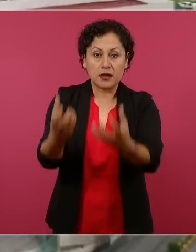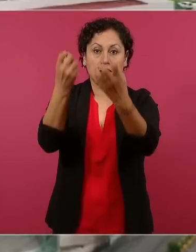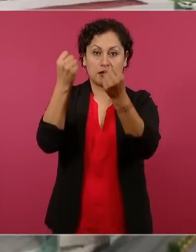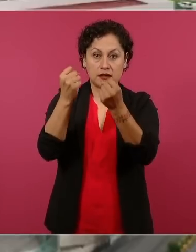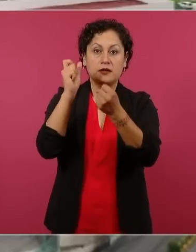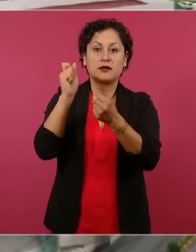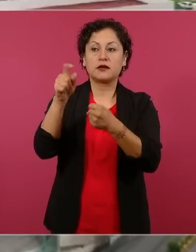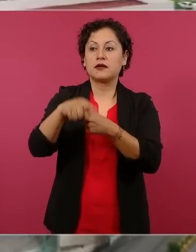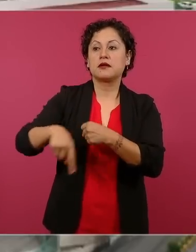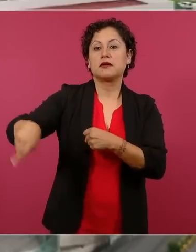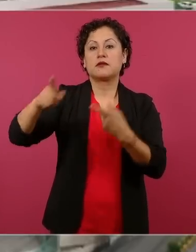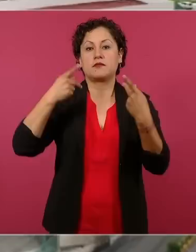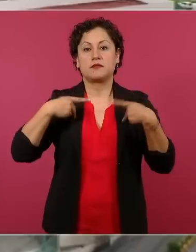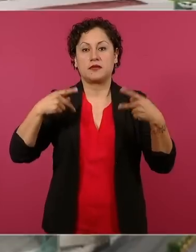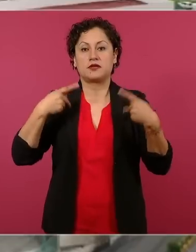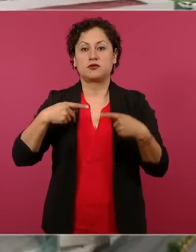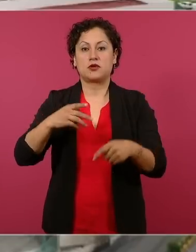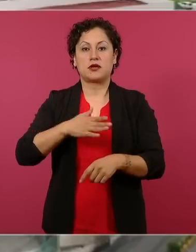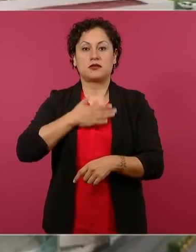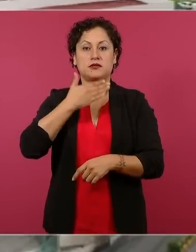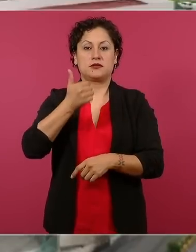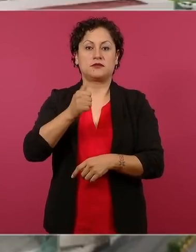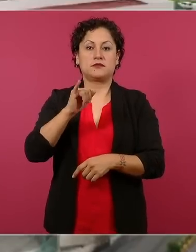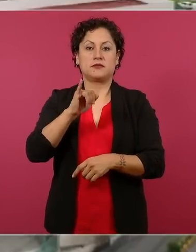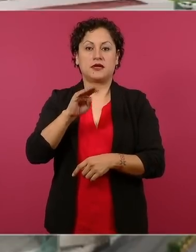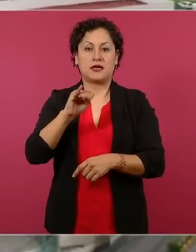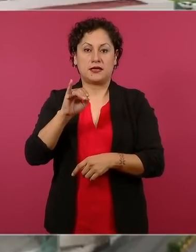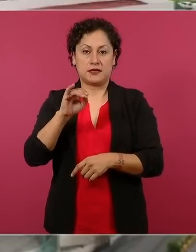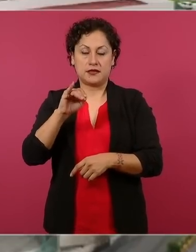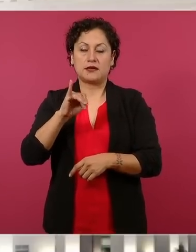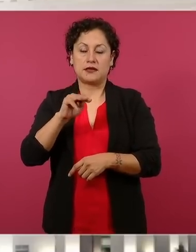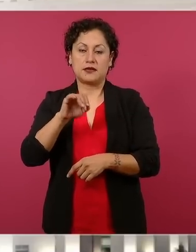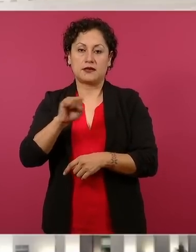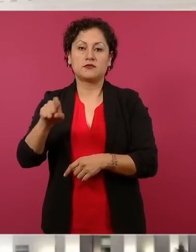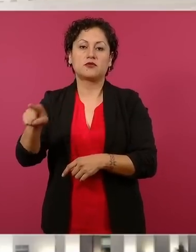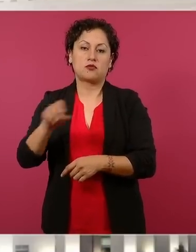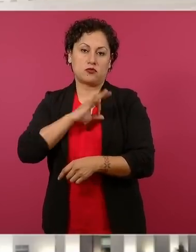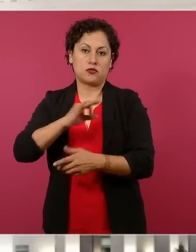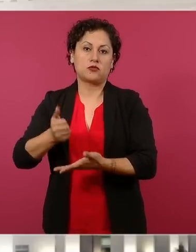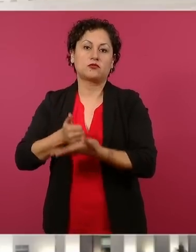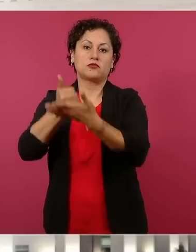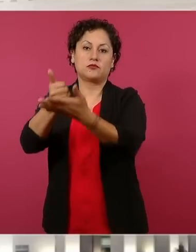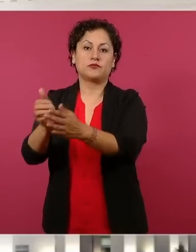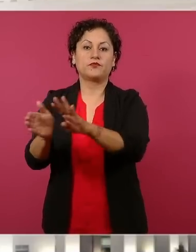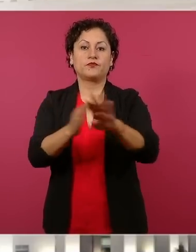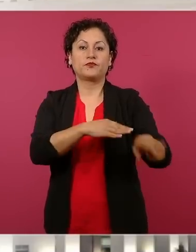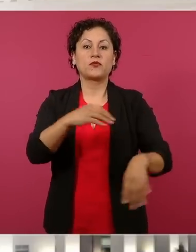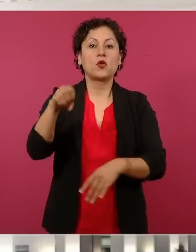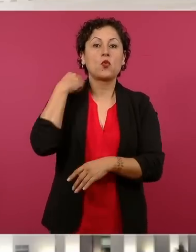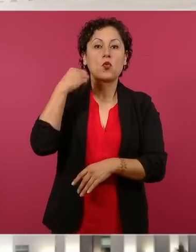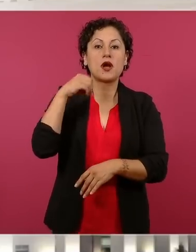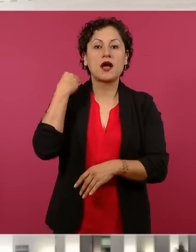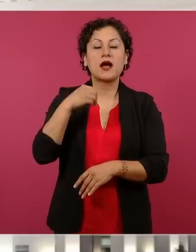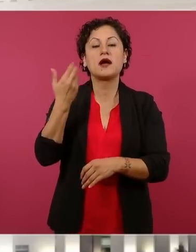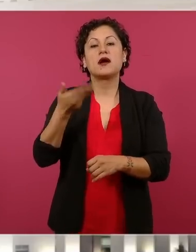seguridad social que atiende IMSS Bienestar allá en Nayarit. En Oaxaca está el Hospital General de la Mujer y el Niño Oaxaqueño, un gran hospital